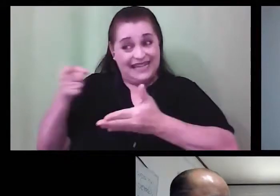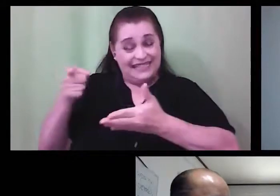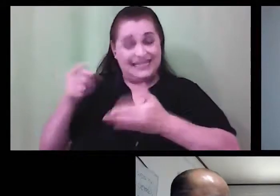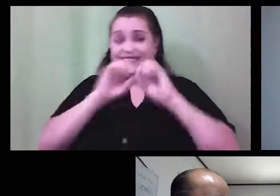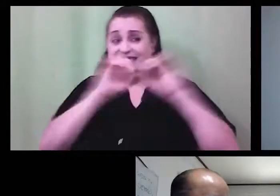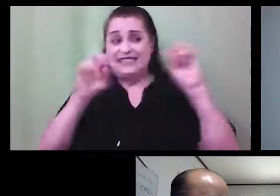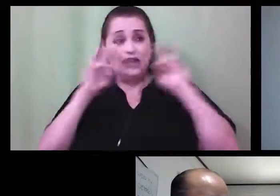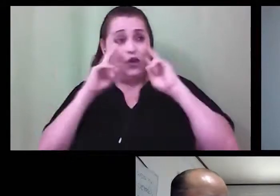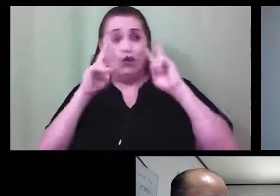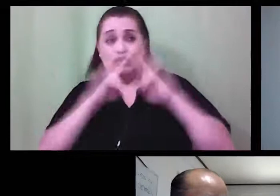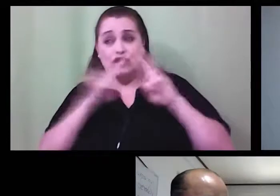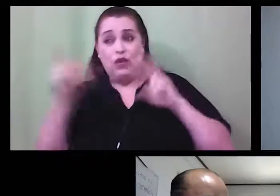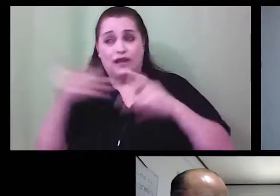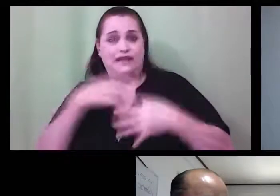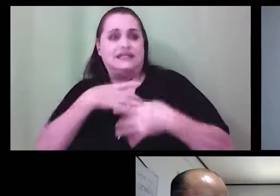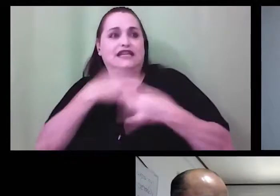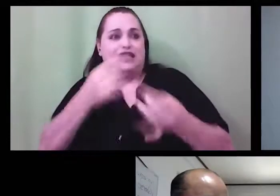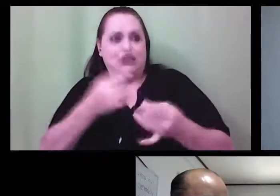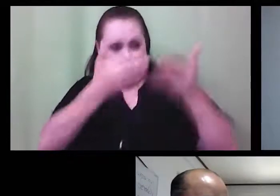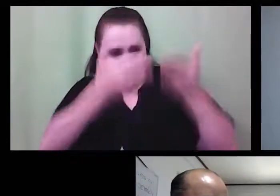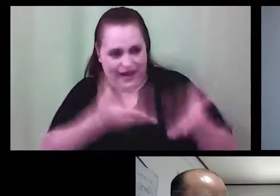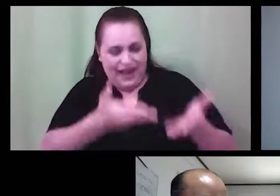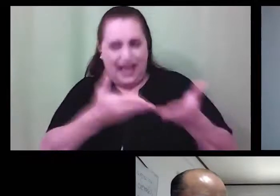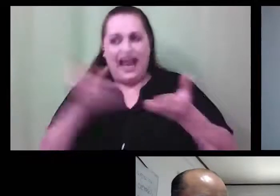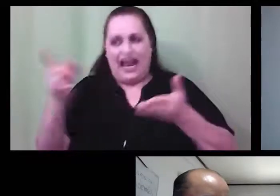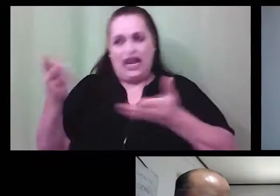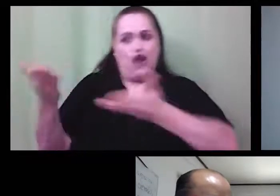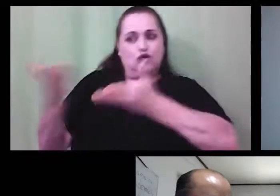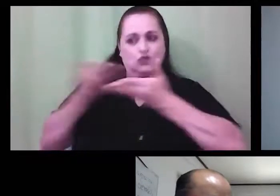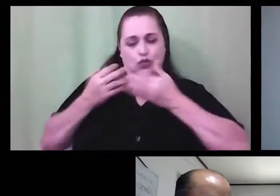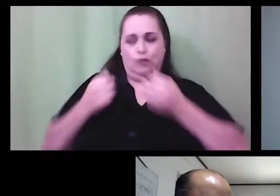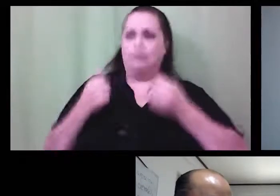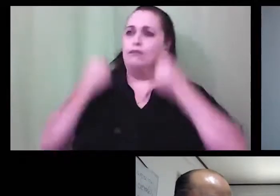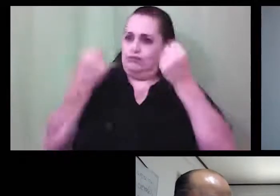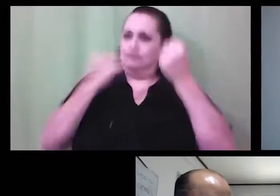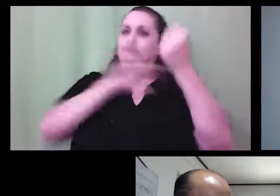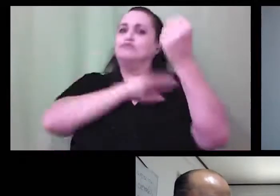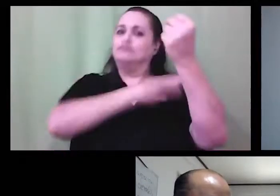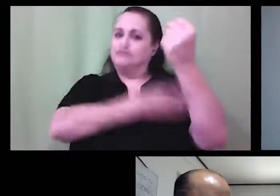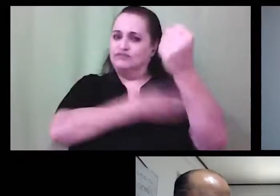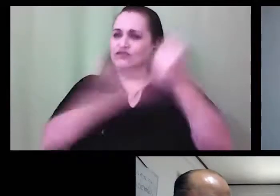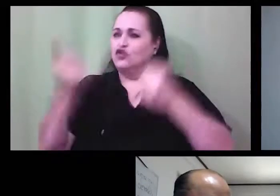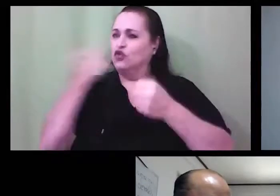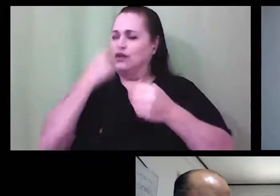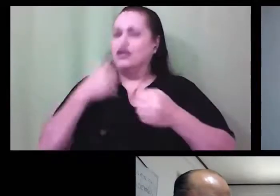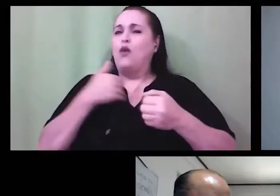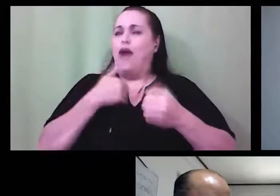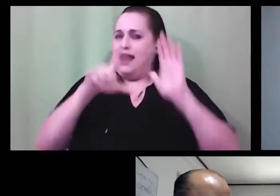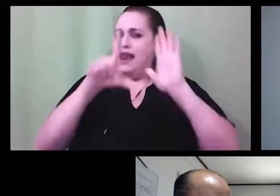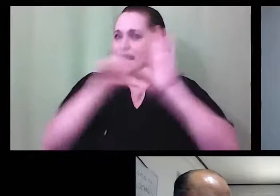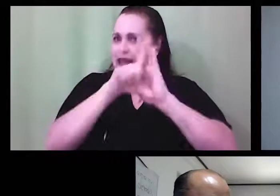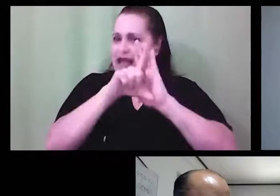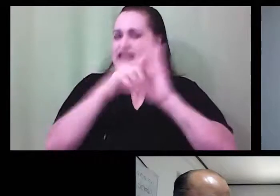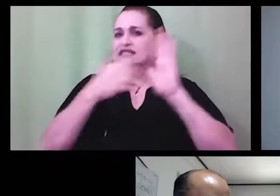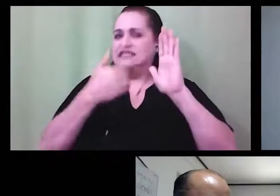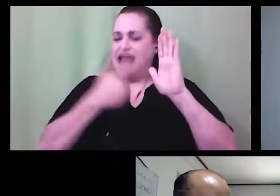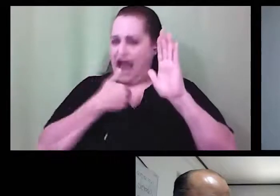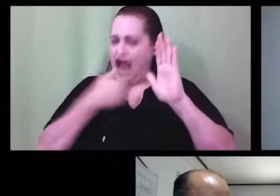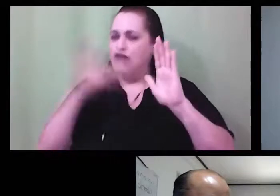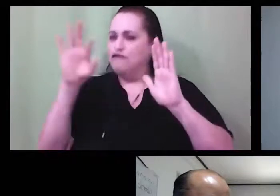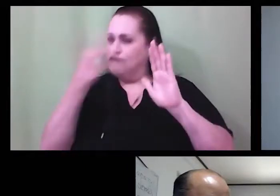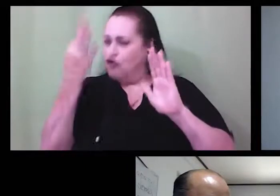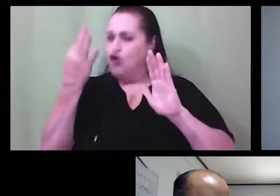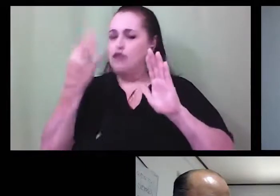se interesó en él, quien fue quien nos empoderó, nos dijo que habían leyes, que habían salidas, que